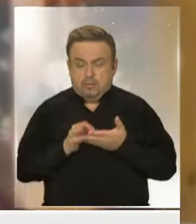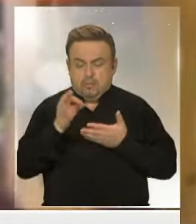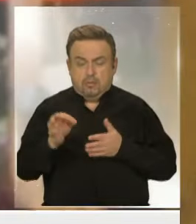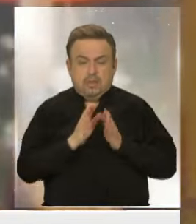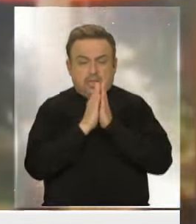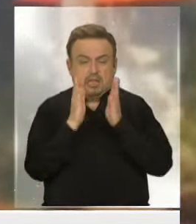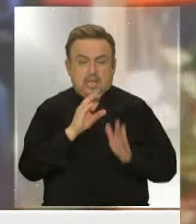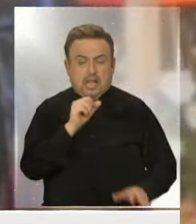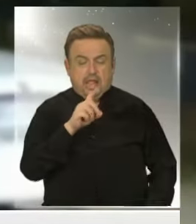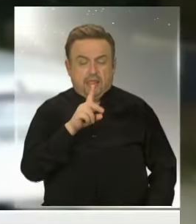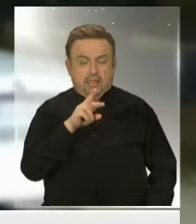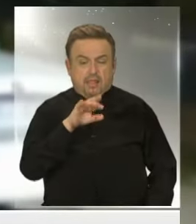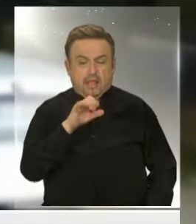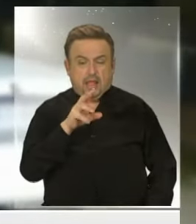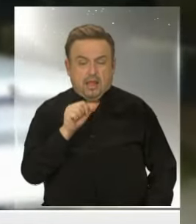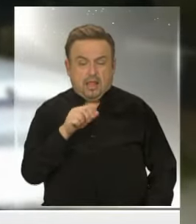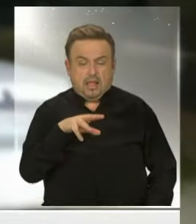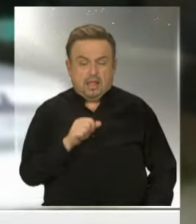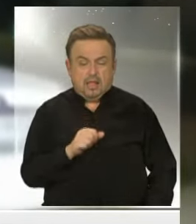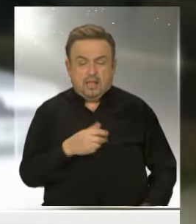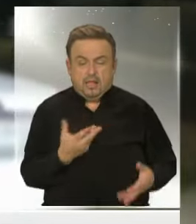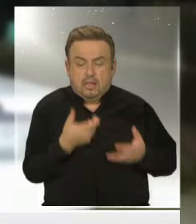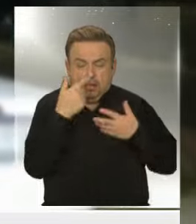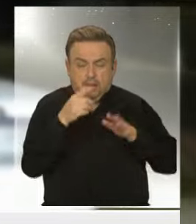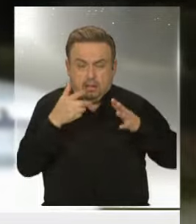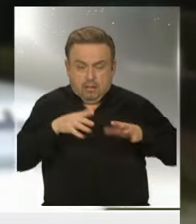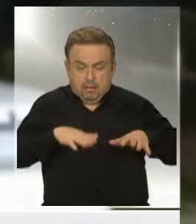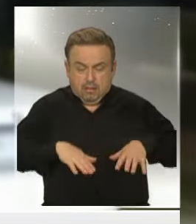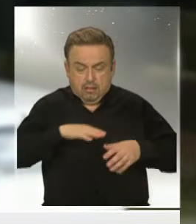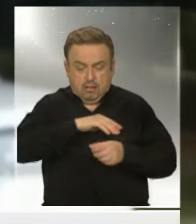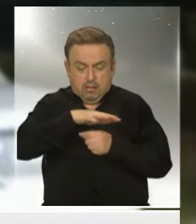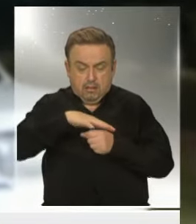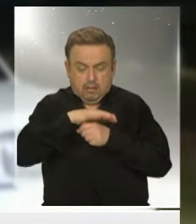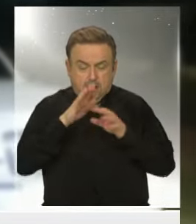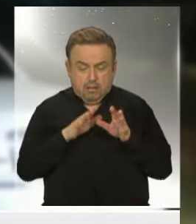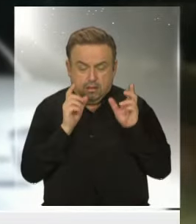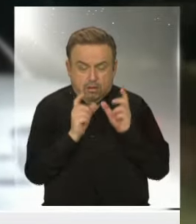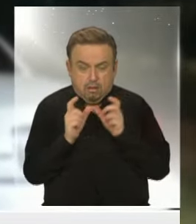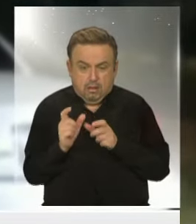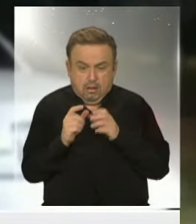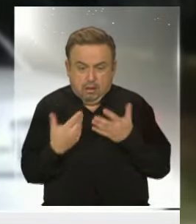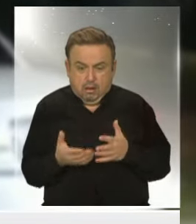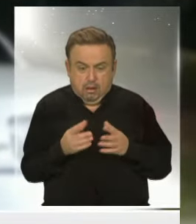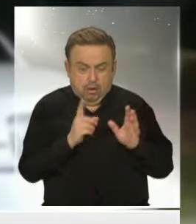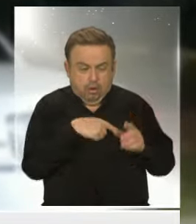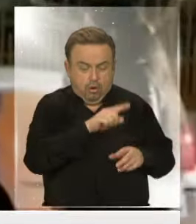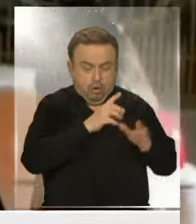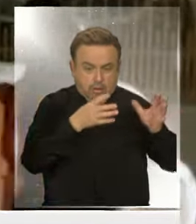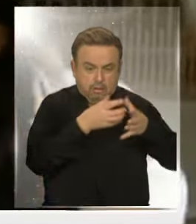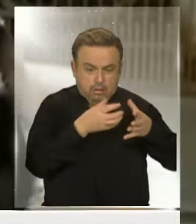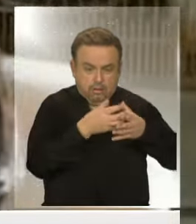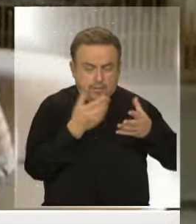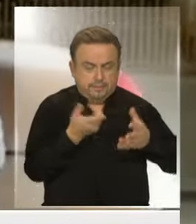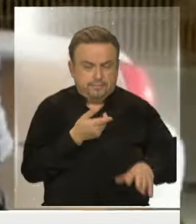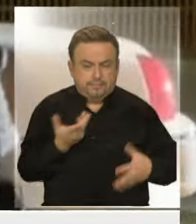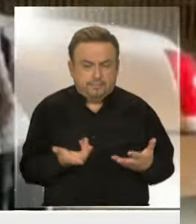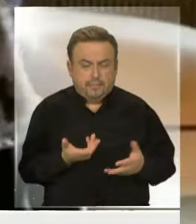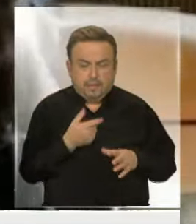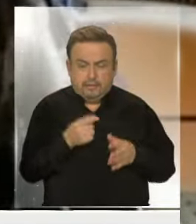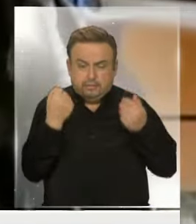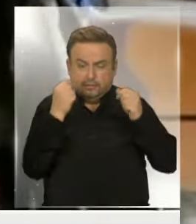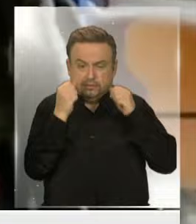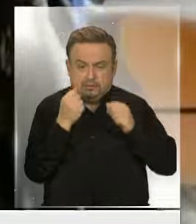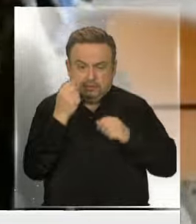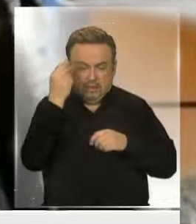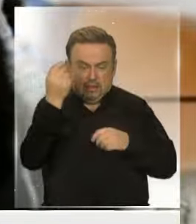Santa Adriana del Espejo, mismo escenario donde tendría el control territorial de su otra banda, con la que habría puesto en práctica